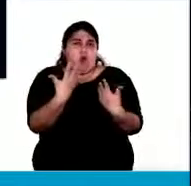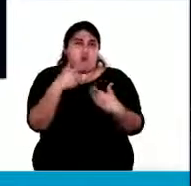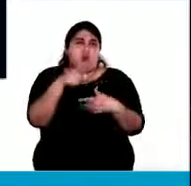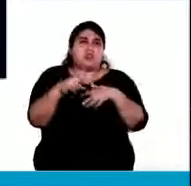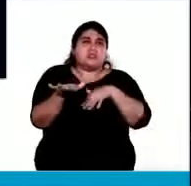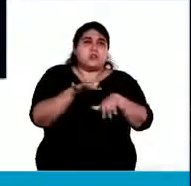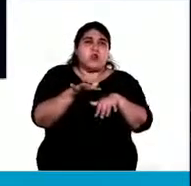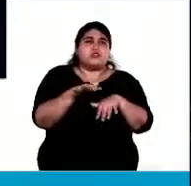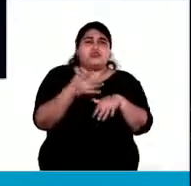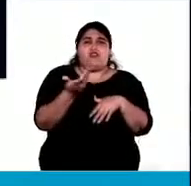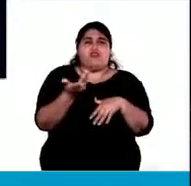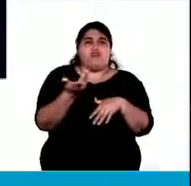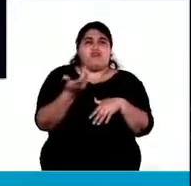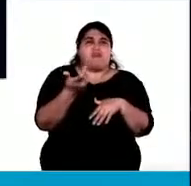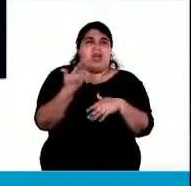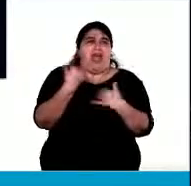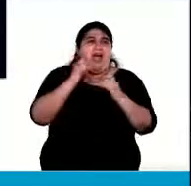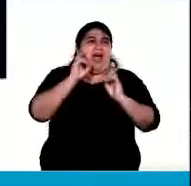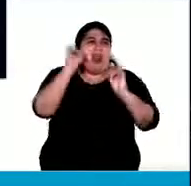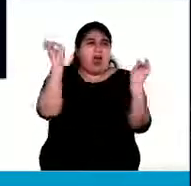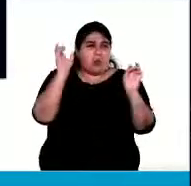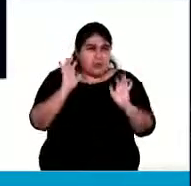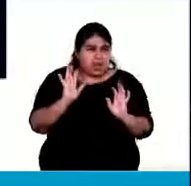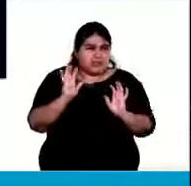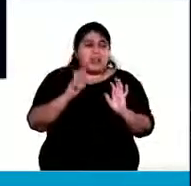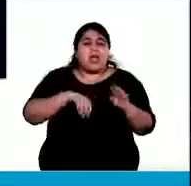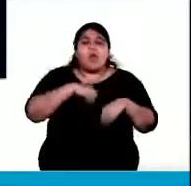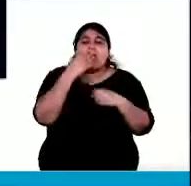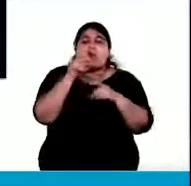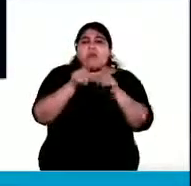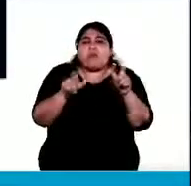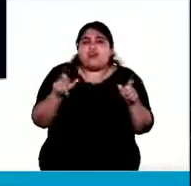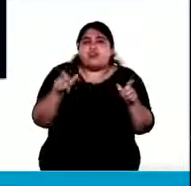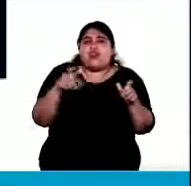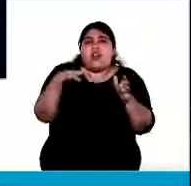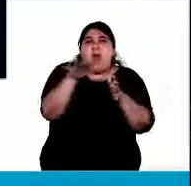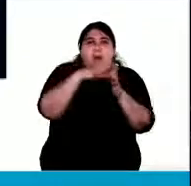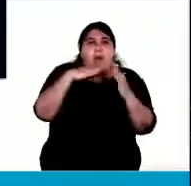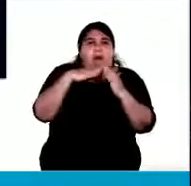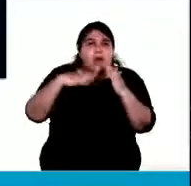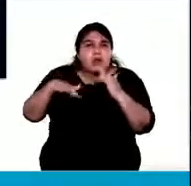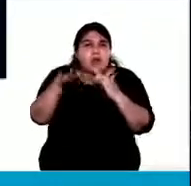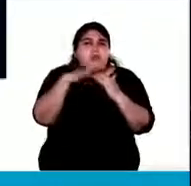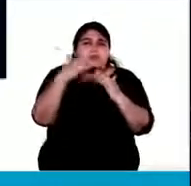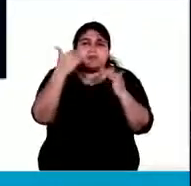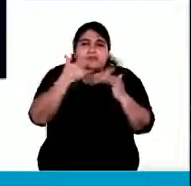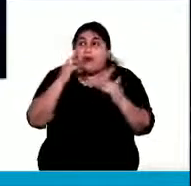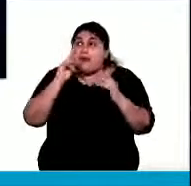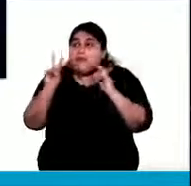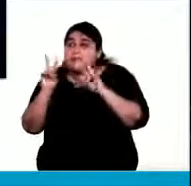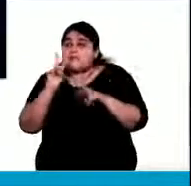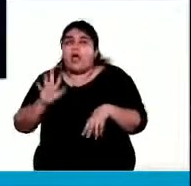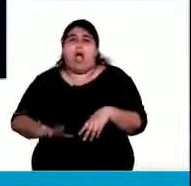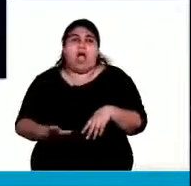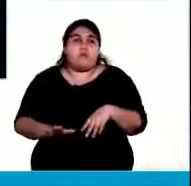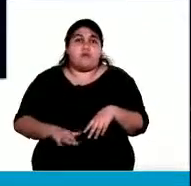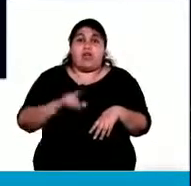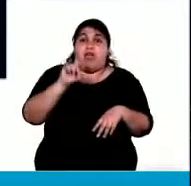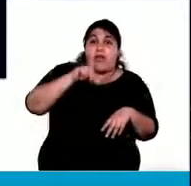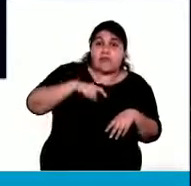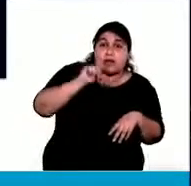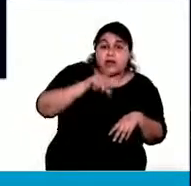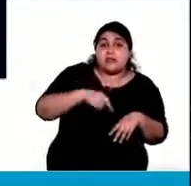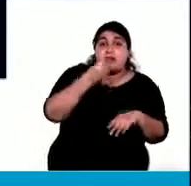situación alarmante para cualquiera que caminara un barrio, existía hambre. La tarjeta alimentaria vino a dar